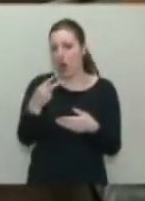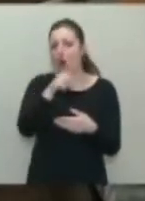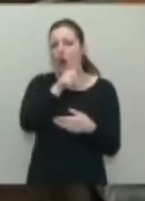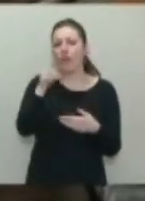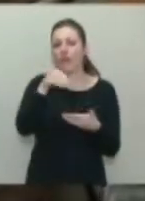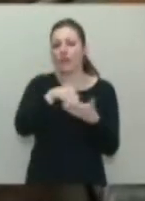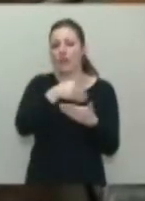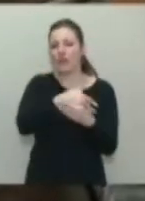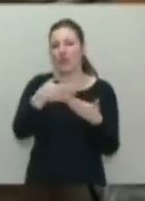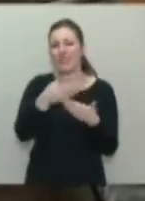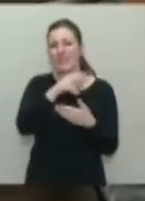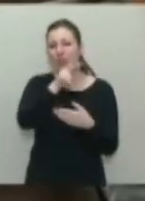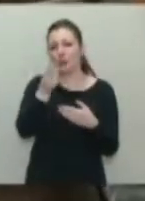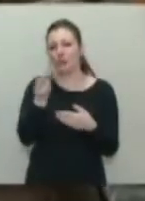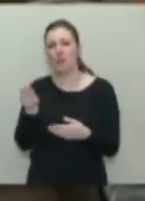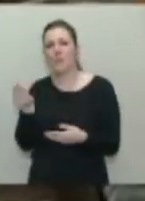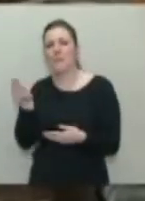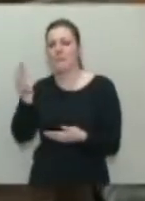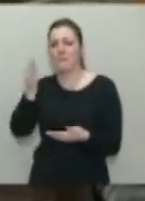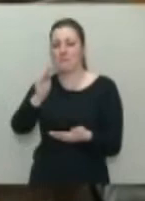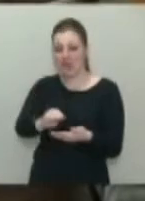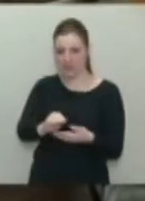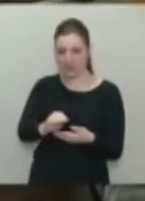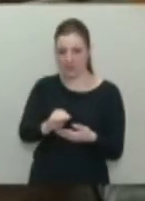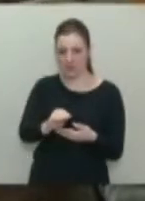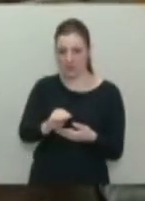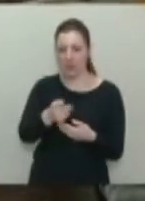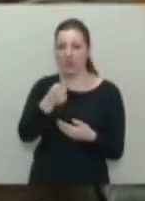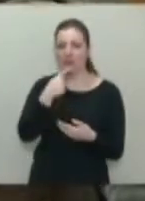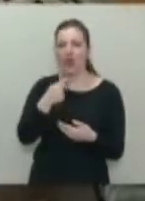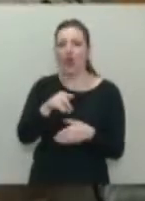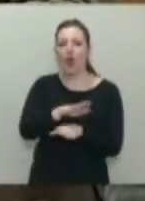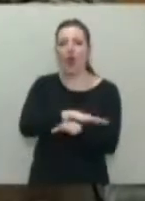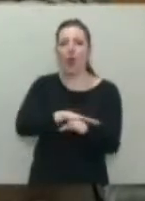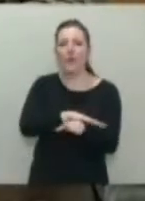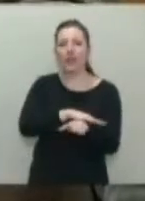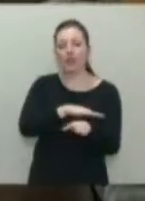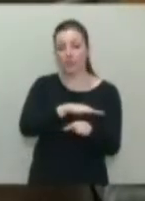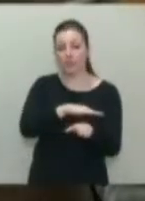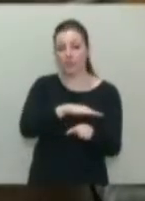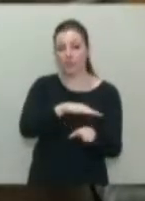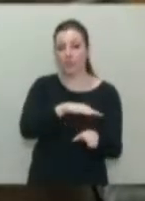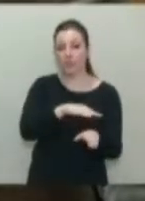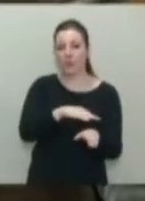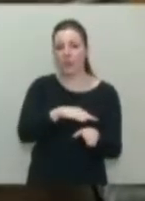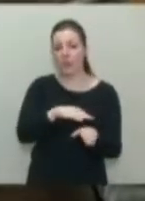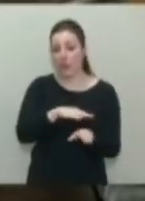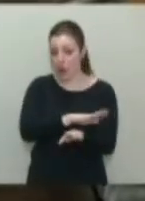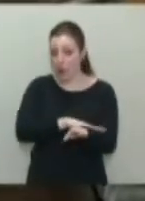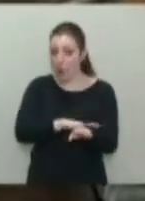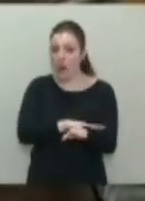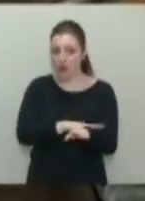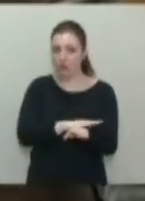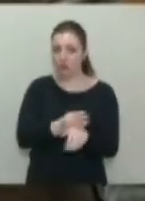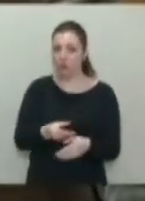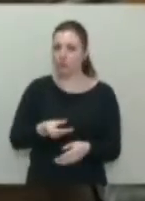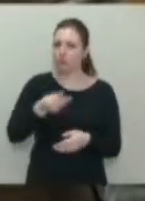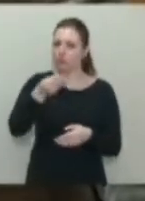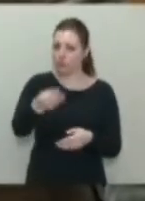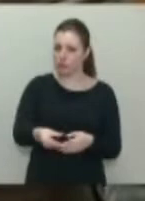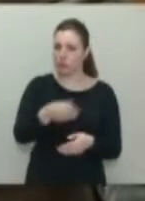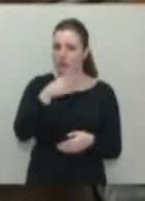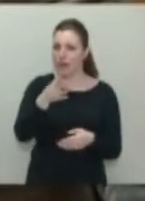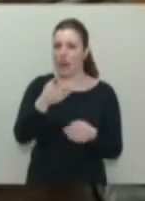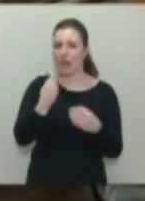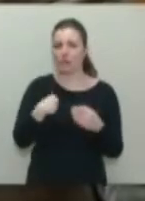de euros más encima de la mesa que puso el Gobierno, digamos, el Gobierno del Estado, para, digamos, contentar en aquel caso a las